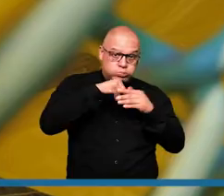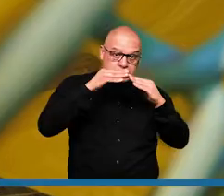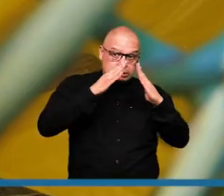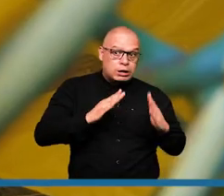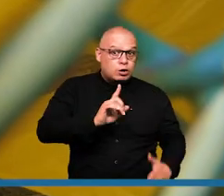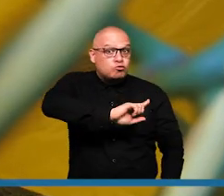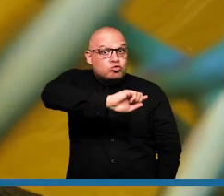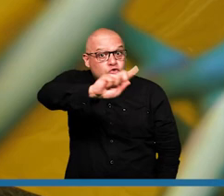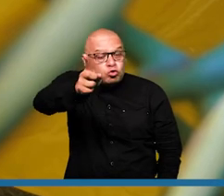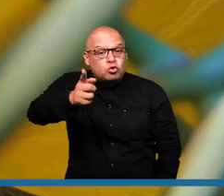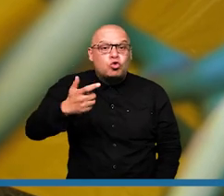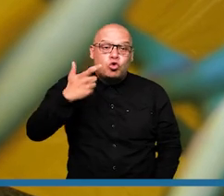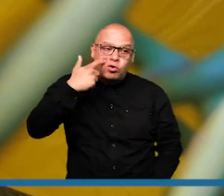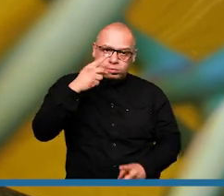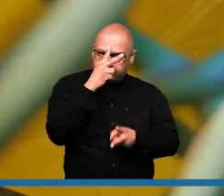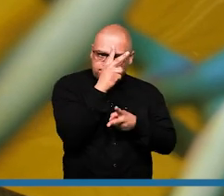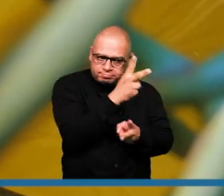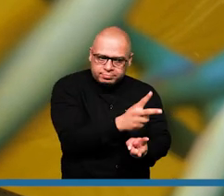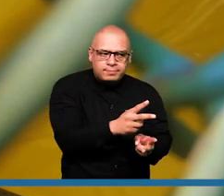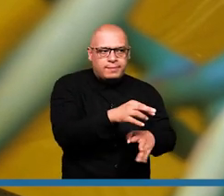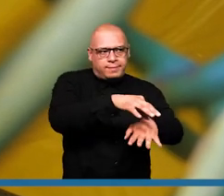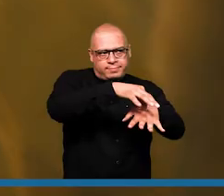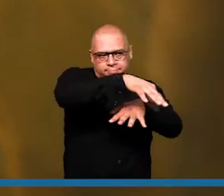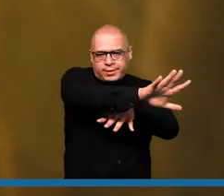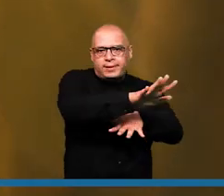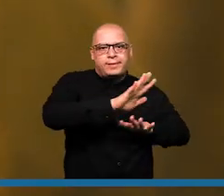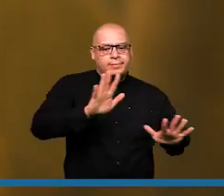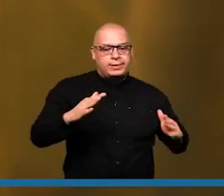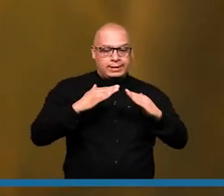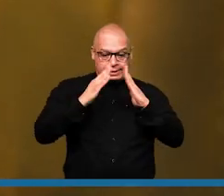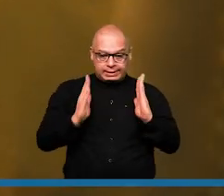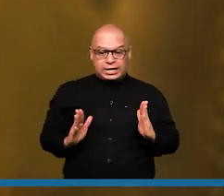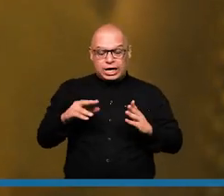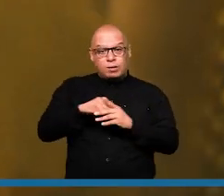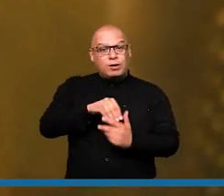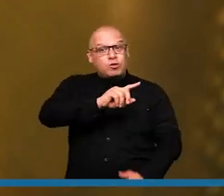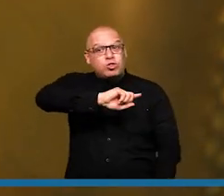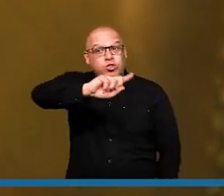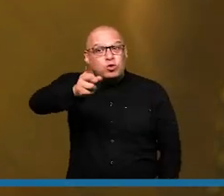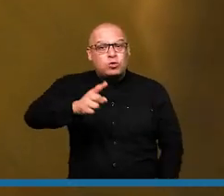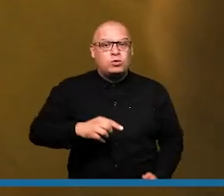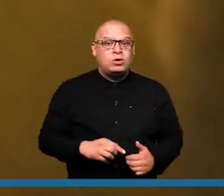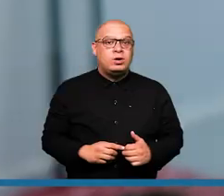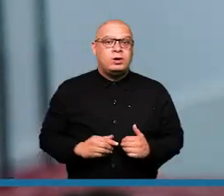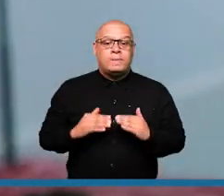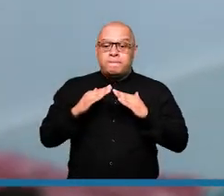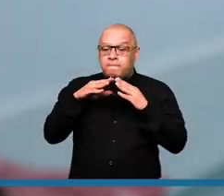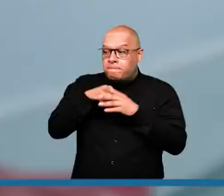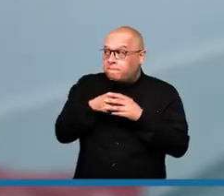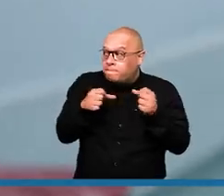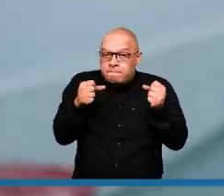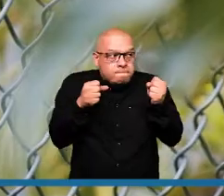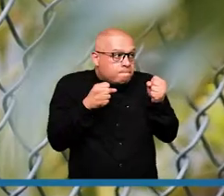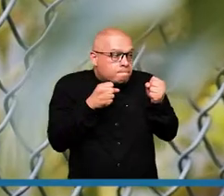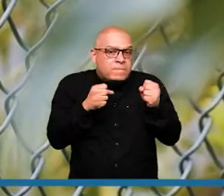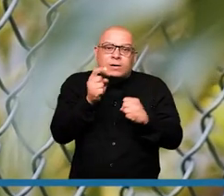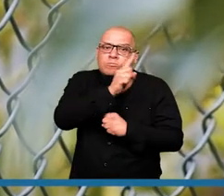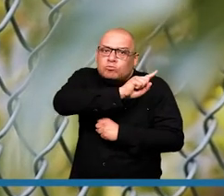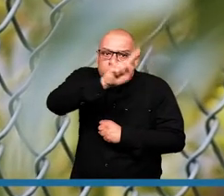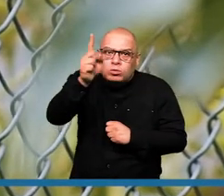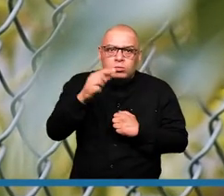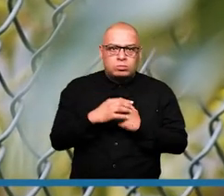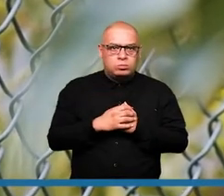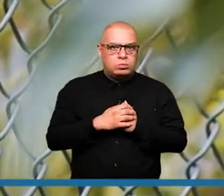Hay que respetar. Esos animales no son para tenerlos en la casa, no son para tenerlos encerrados en una jaula. Si ellos no estuvieran en